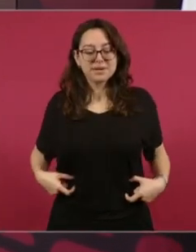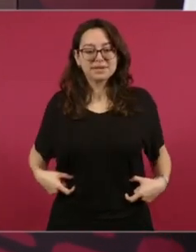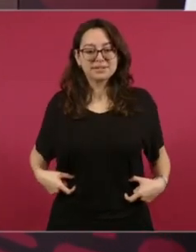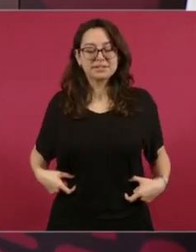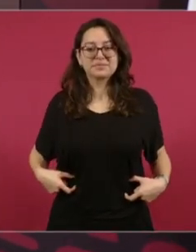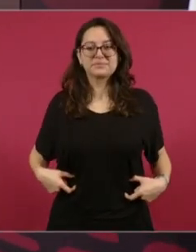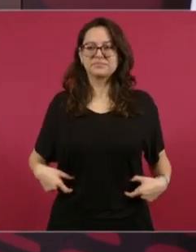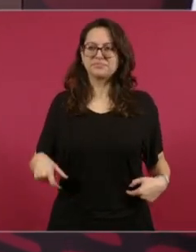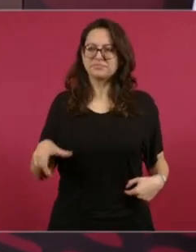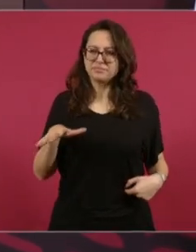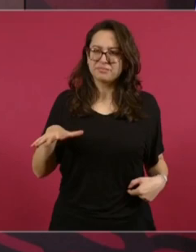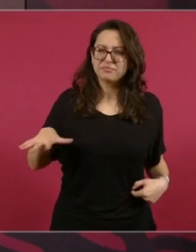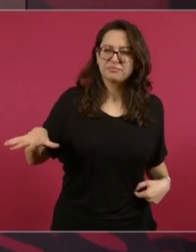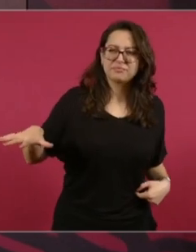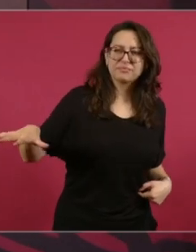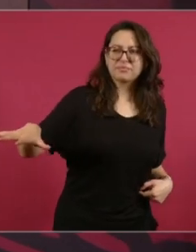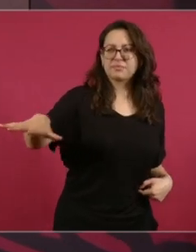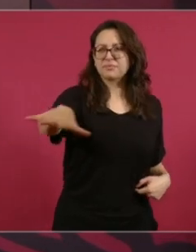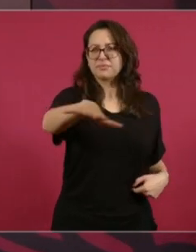para animar